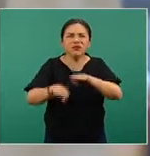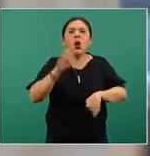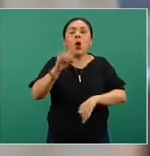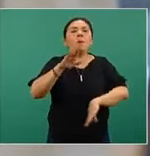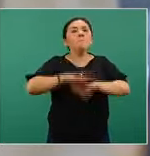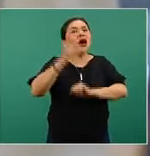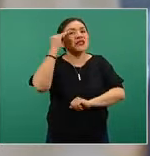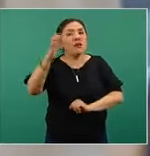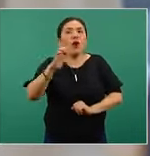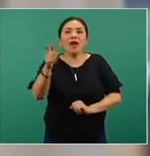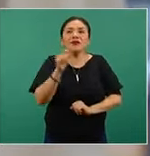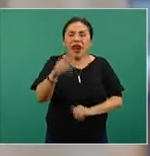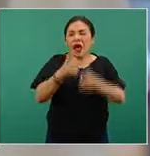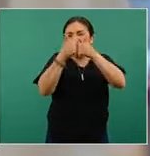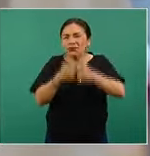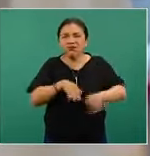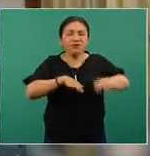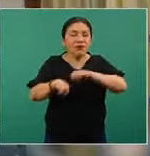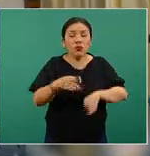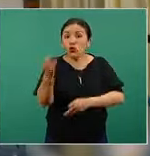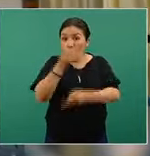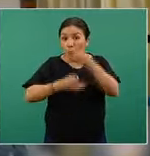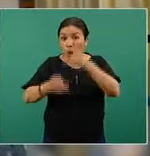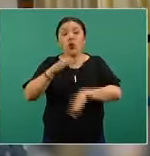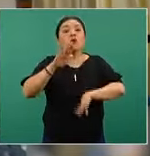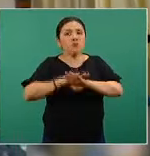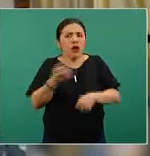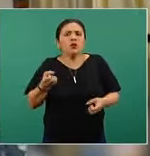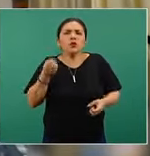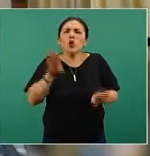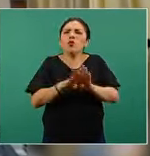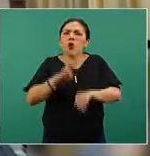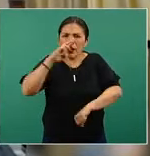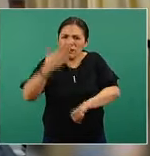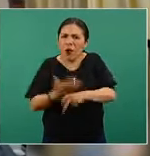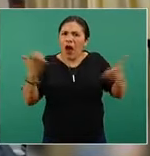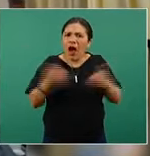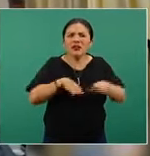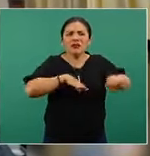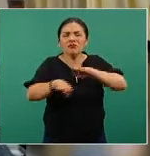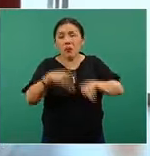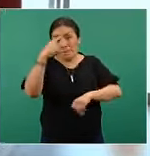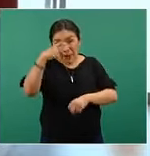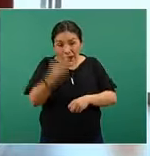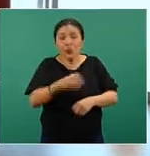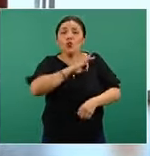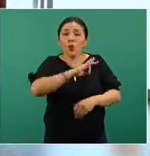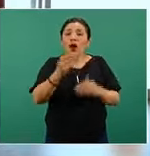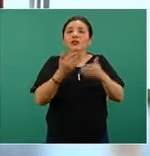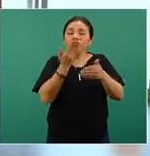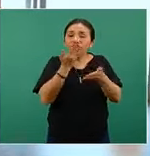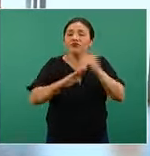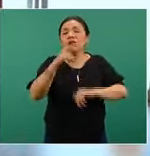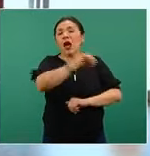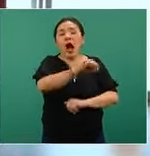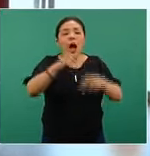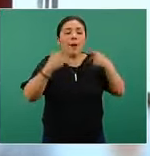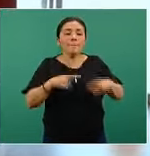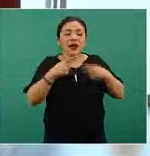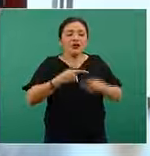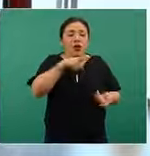extras todos ponemos nuestro granito de arena para salir adelante a los pacientes